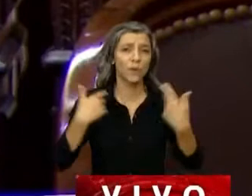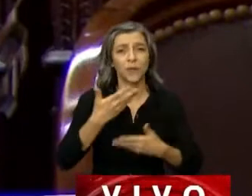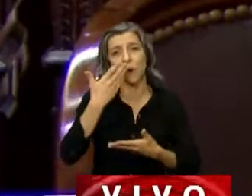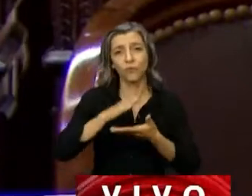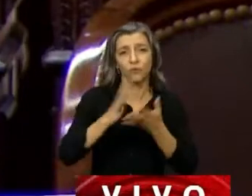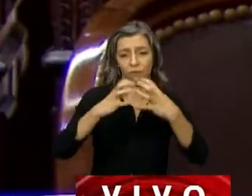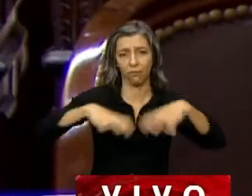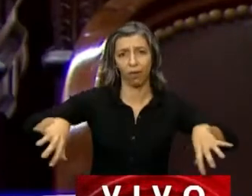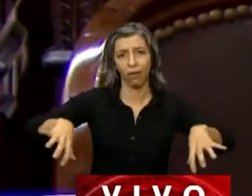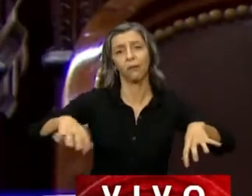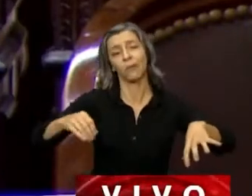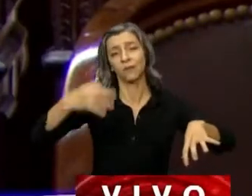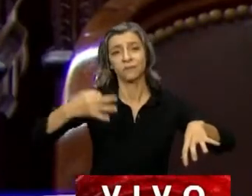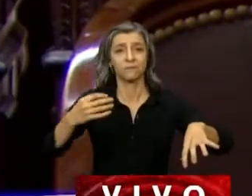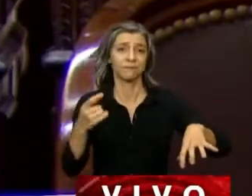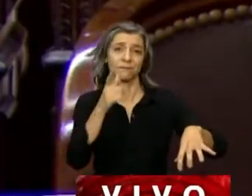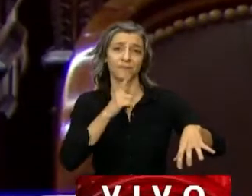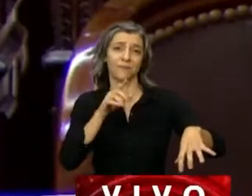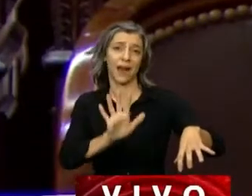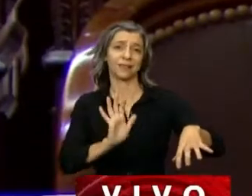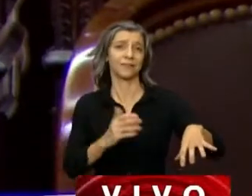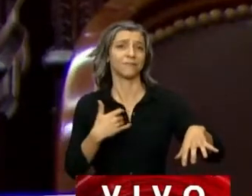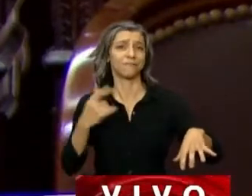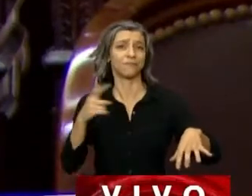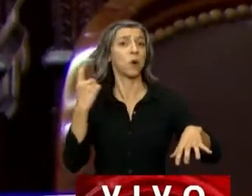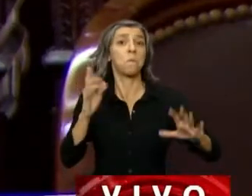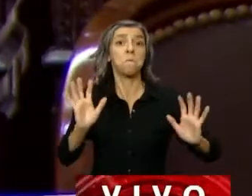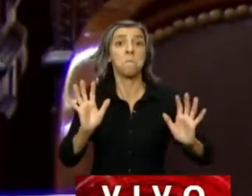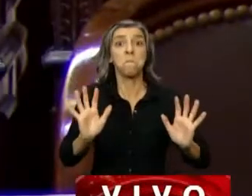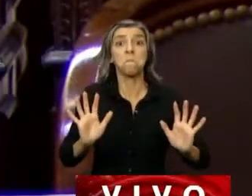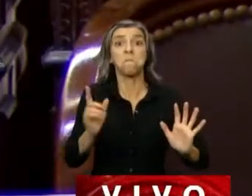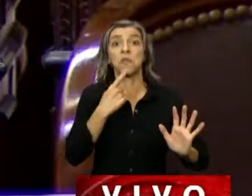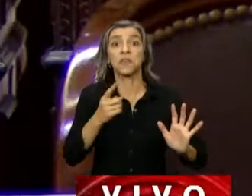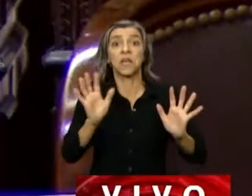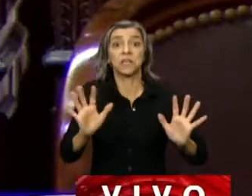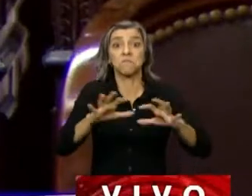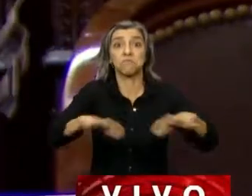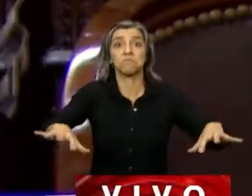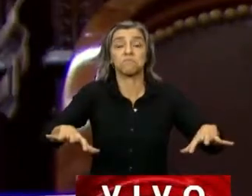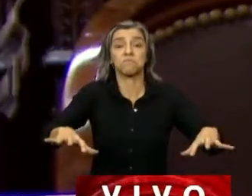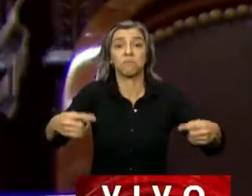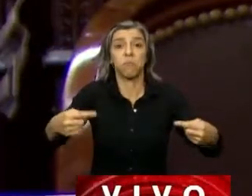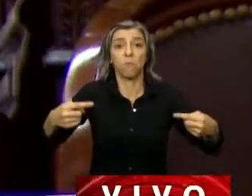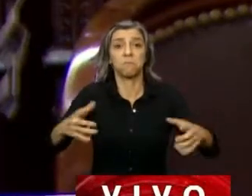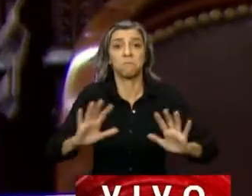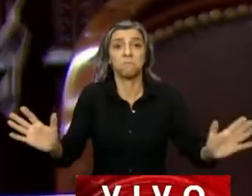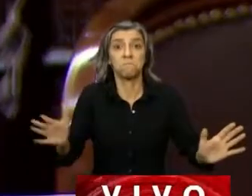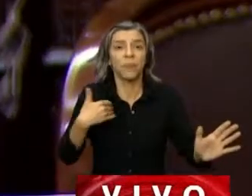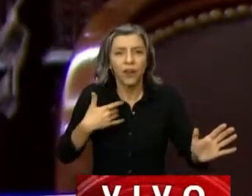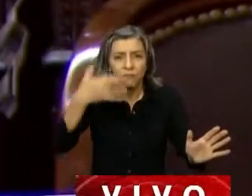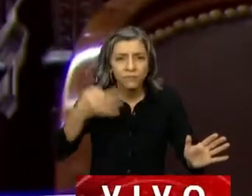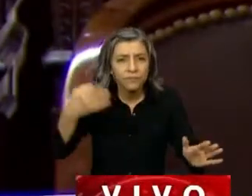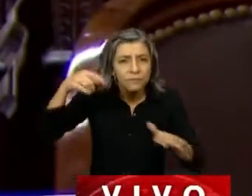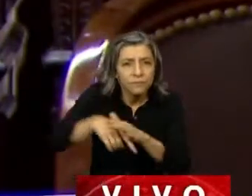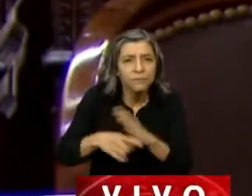un concepto, o mejor dicho, un significante que queda ahí sin posibilidad real de debate y de discusión.